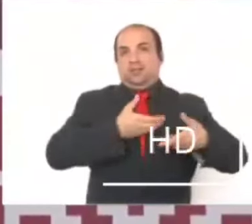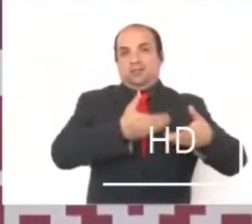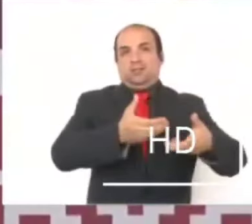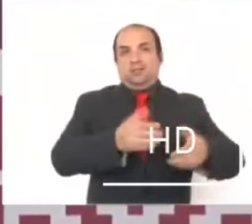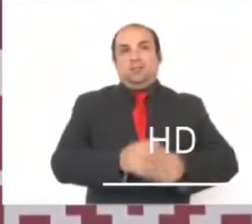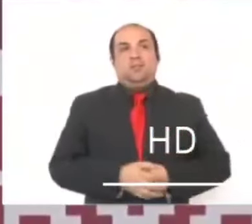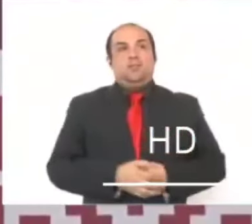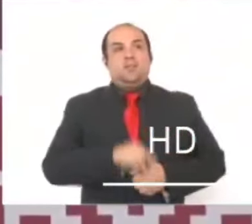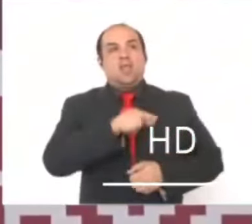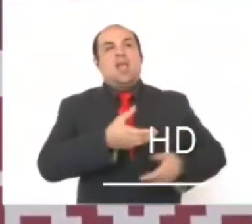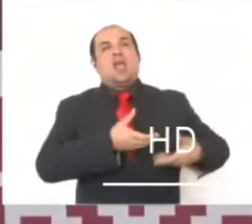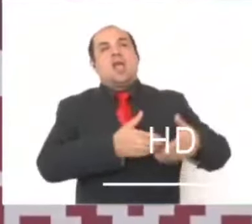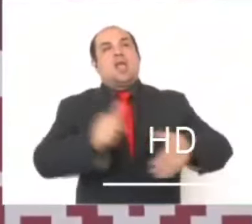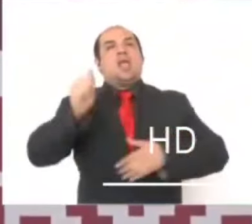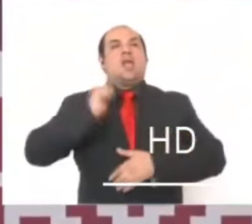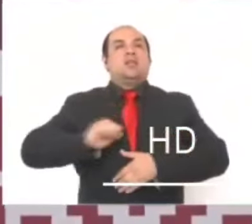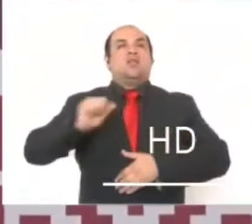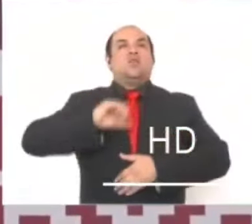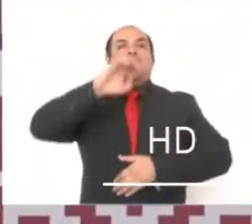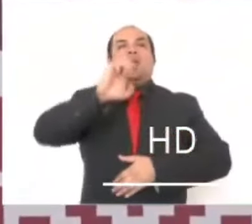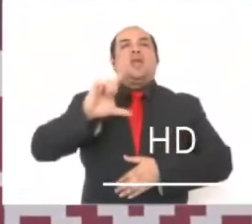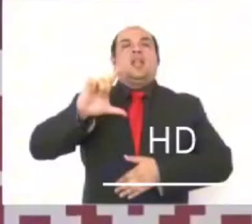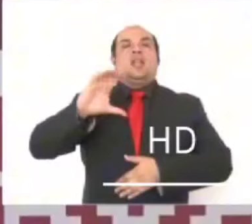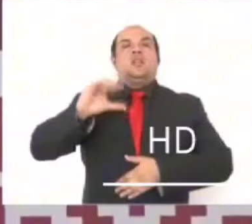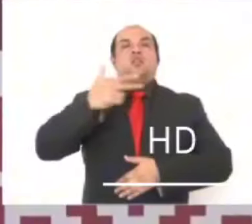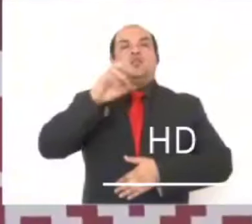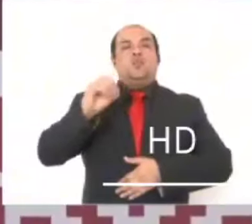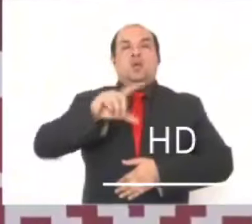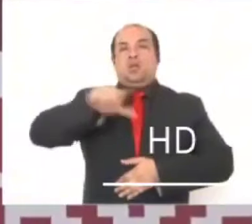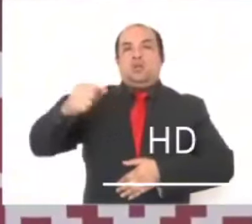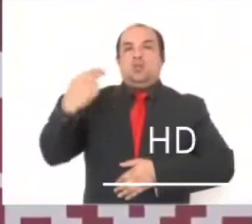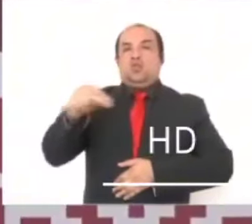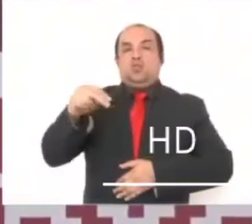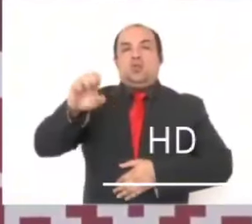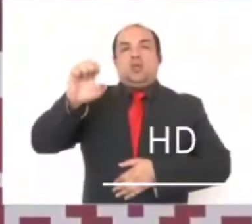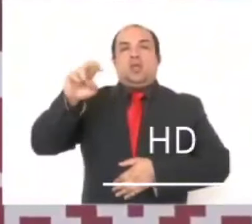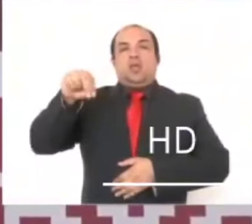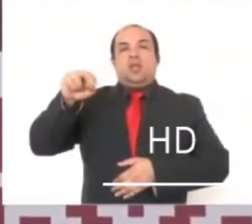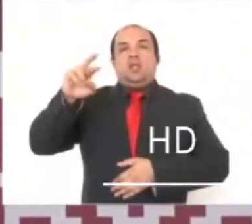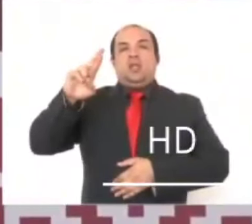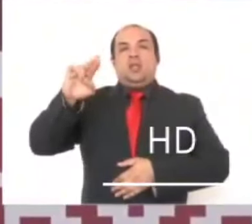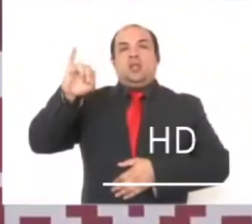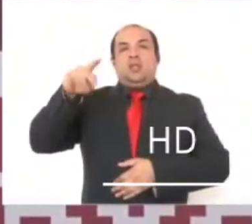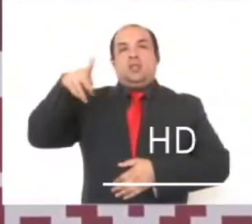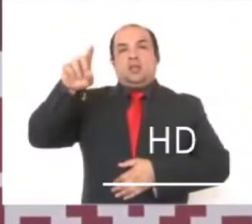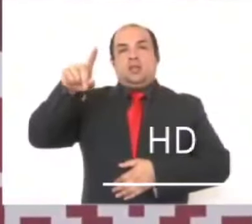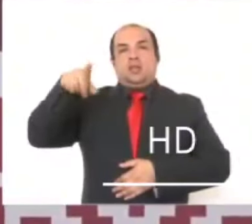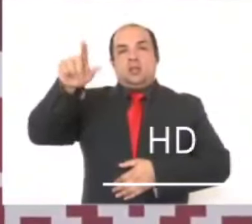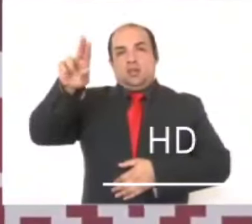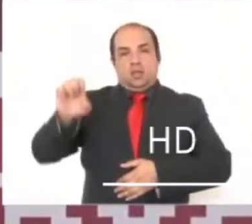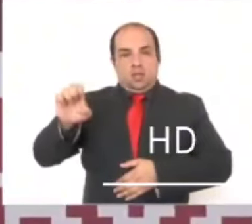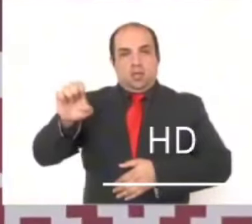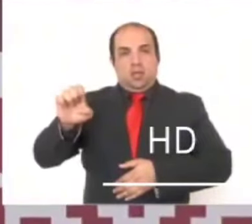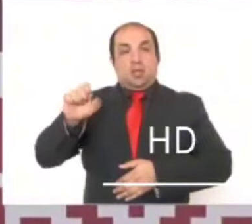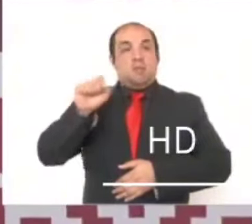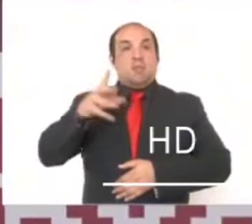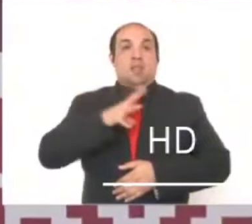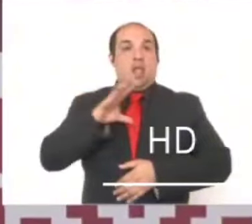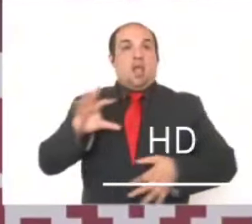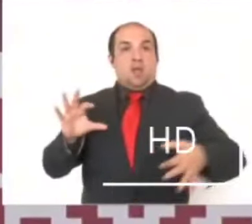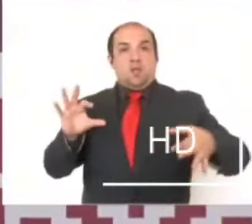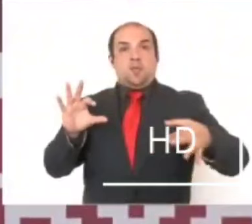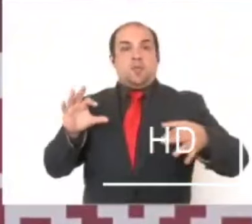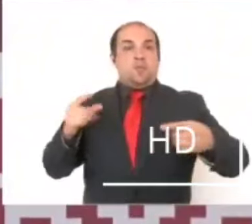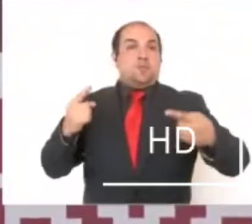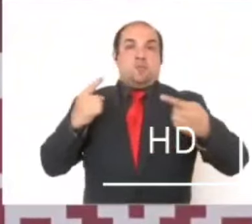vieja calle de Chopo se llamase luego Enrique González Martínez también fue una